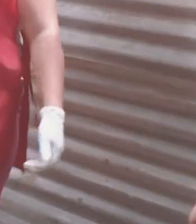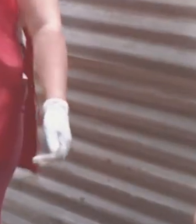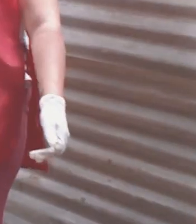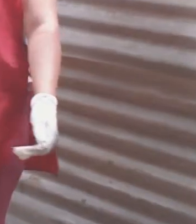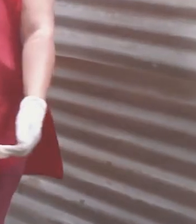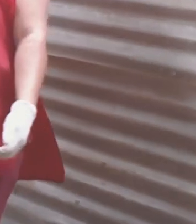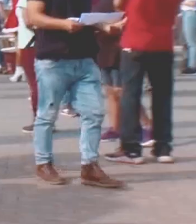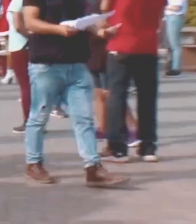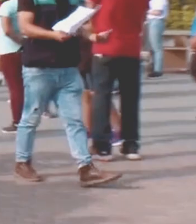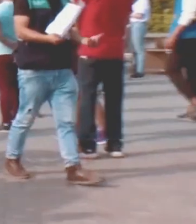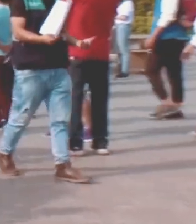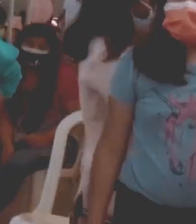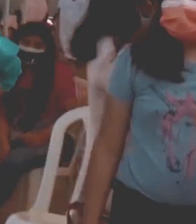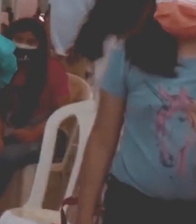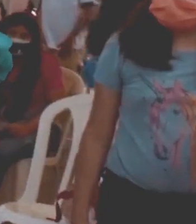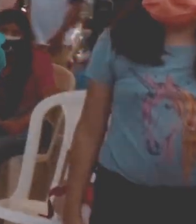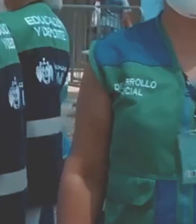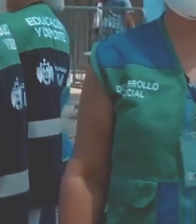Música